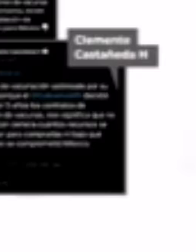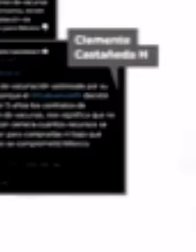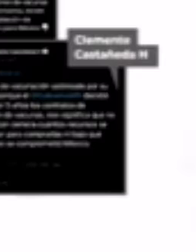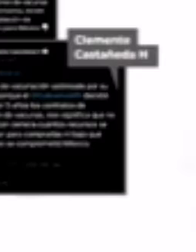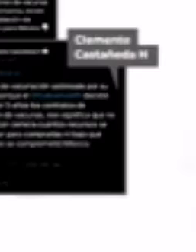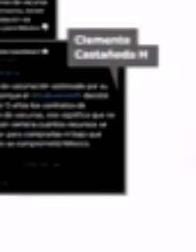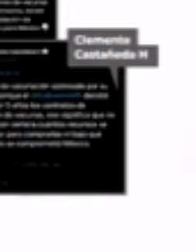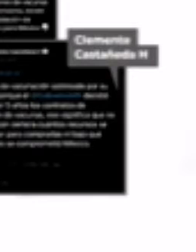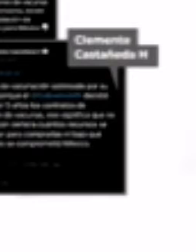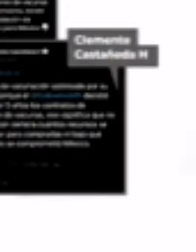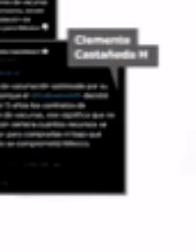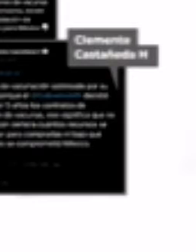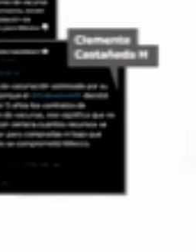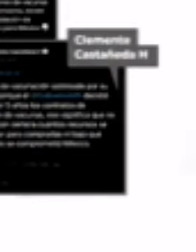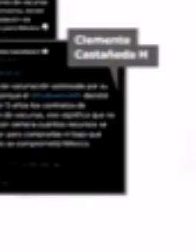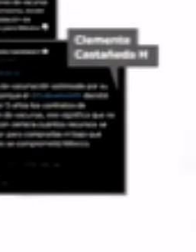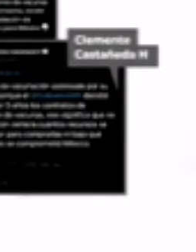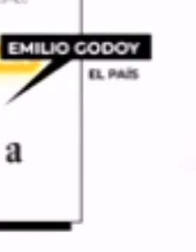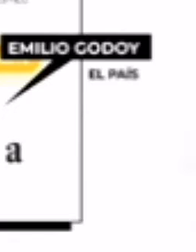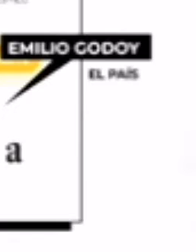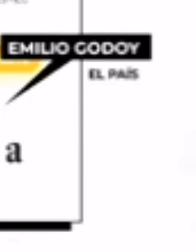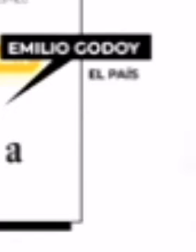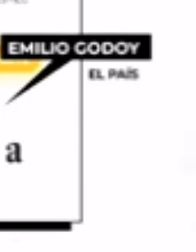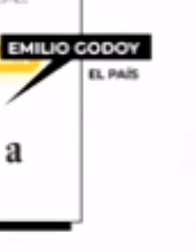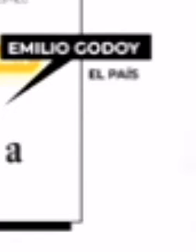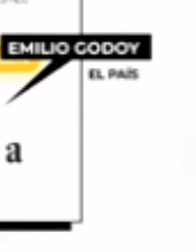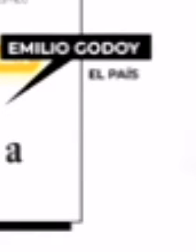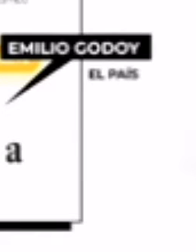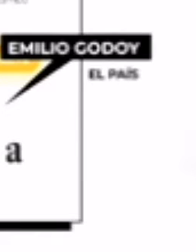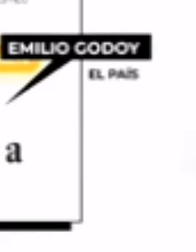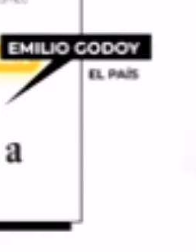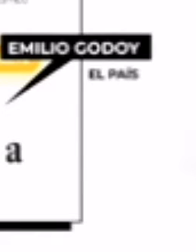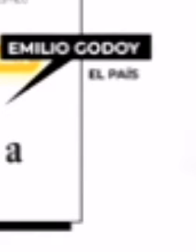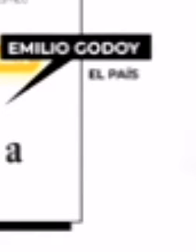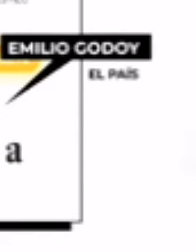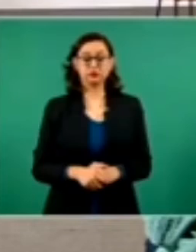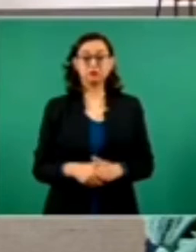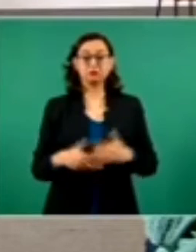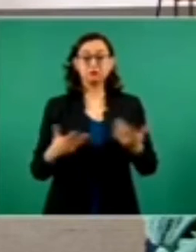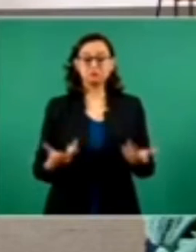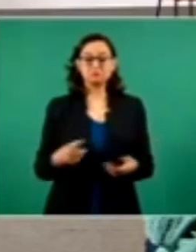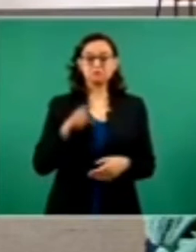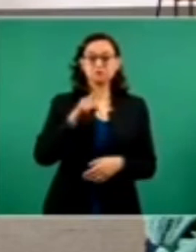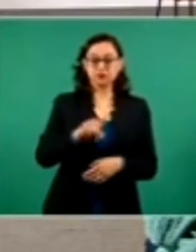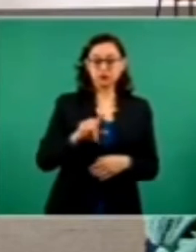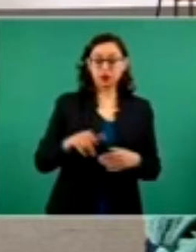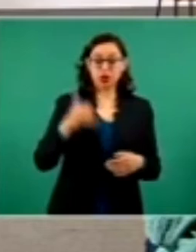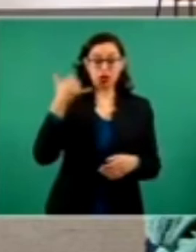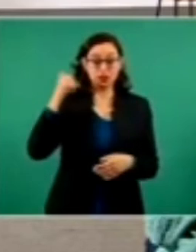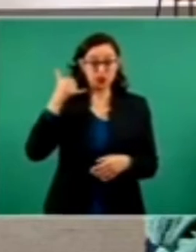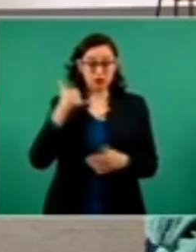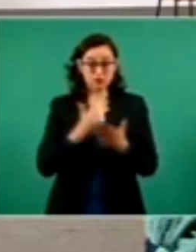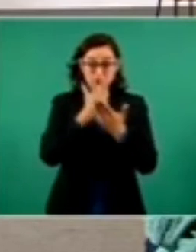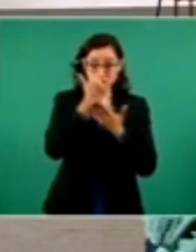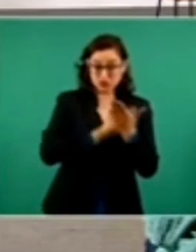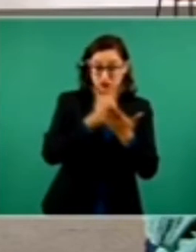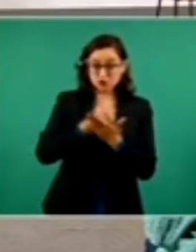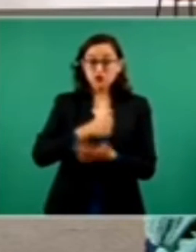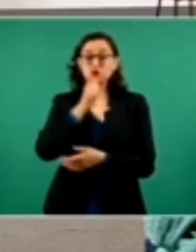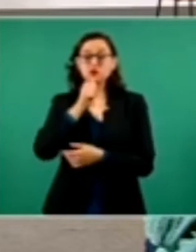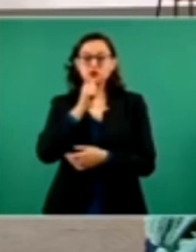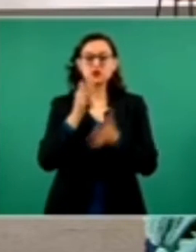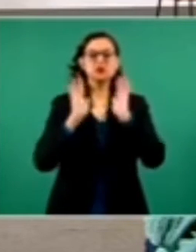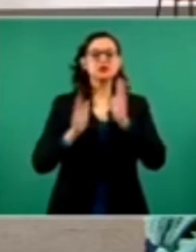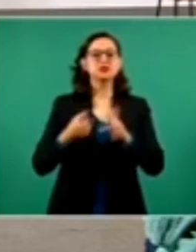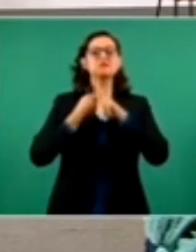Obradorista un aplastamiento semanal de la libertad de expresión un tramposísimo análisis de